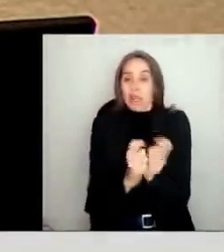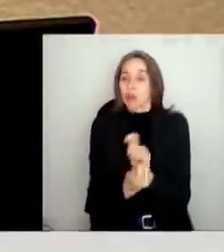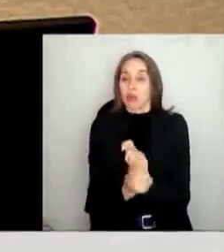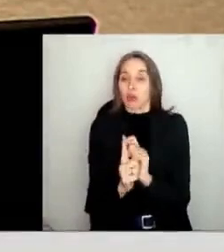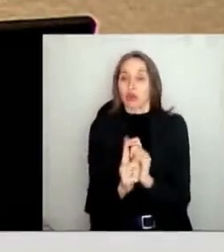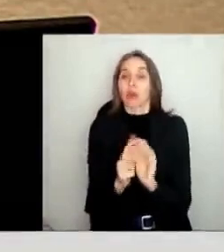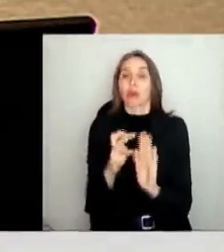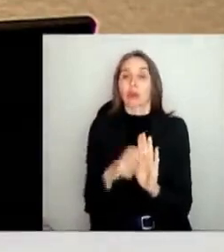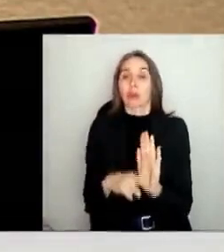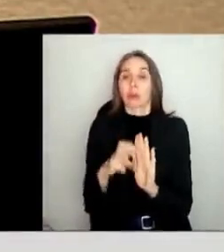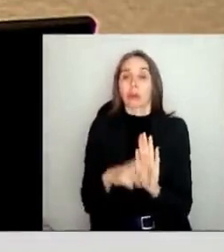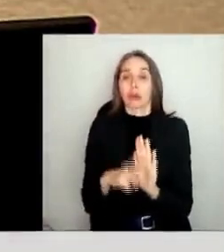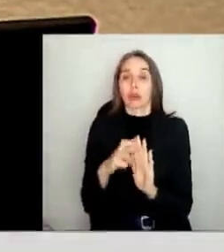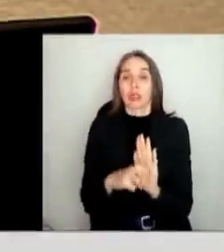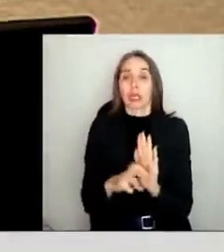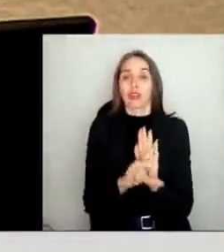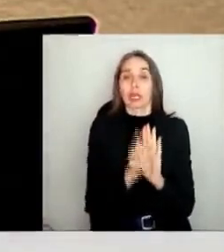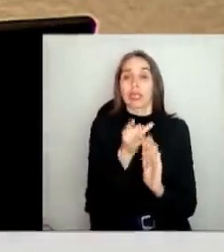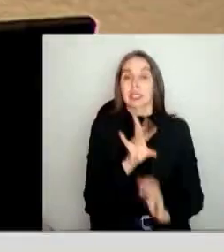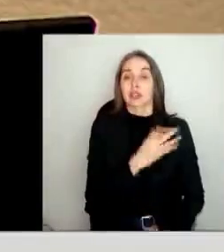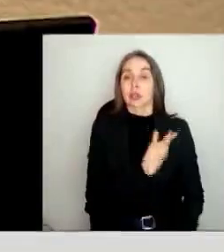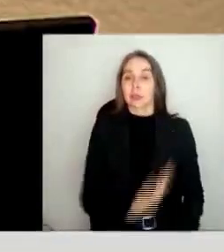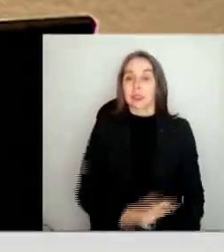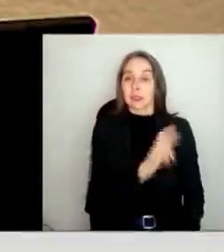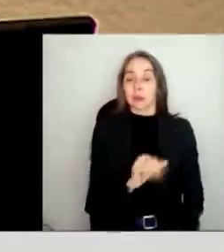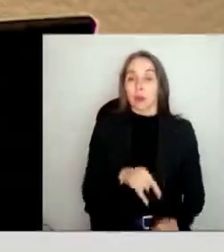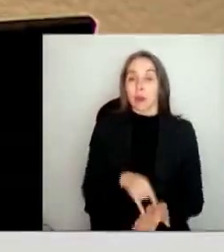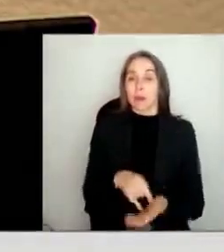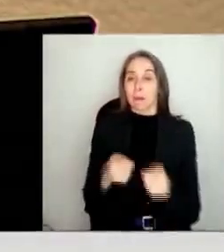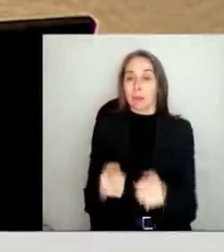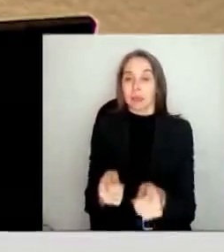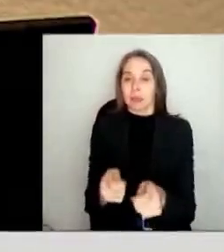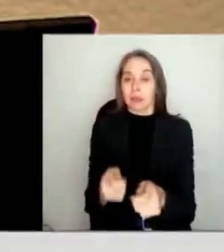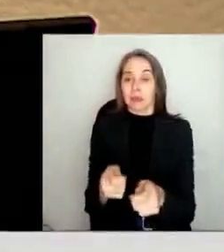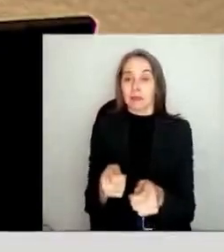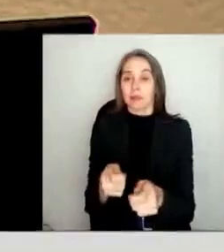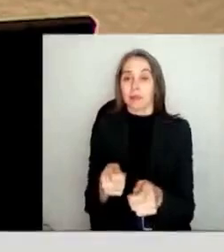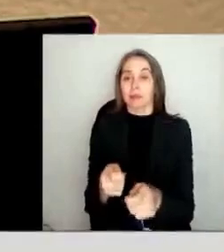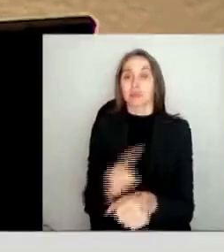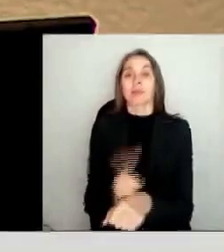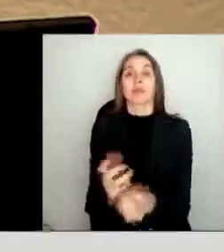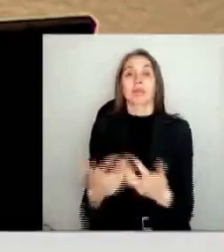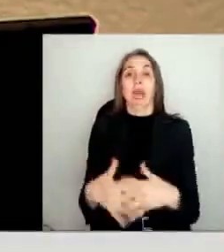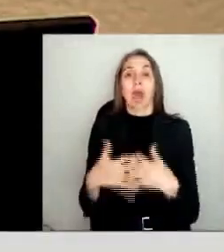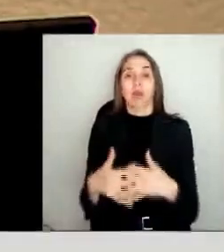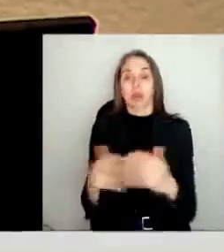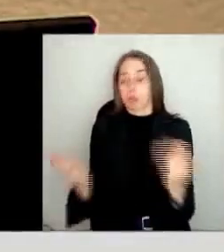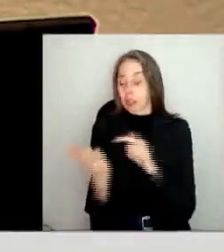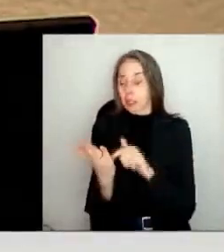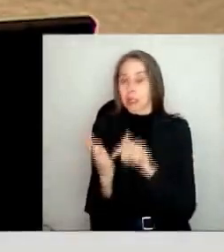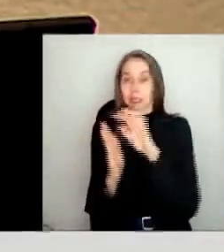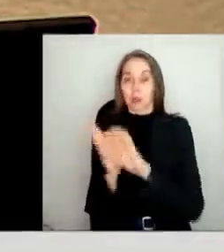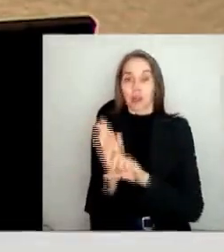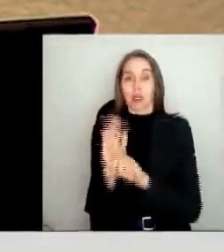iniciativas exclusiva al presidente es decir automáticamente Hay un problema de admisibilidad si